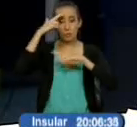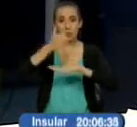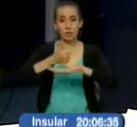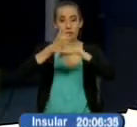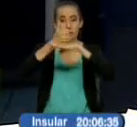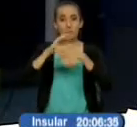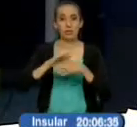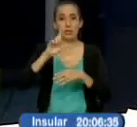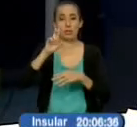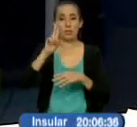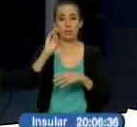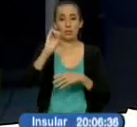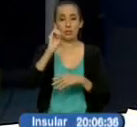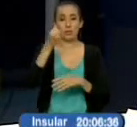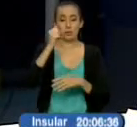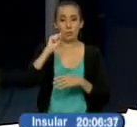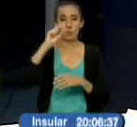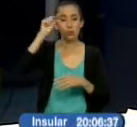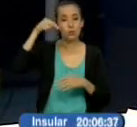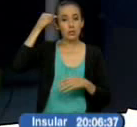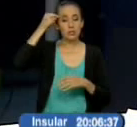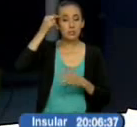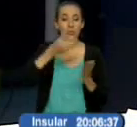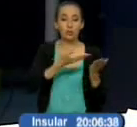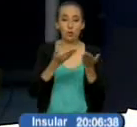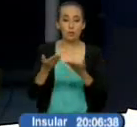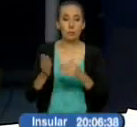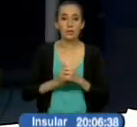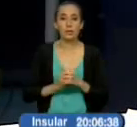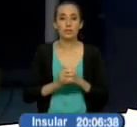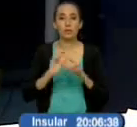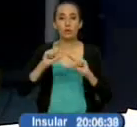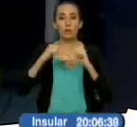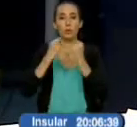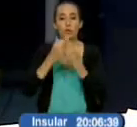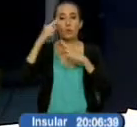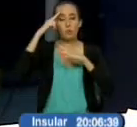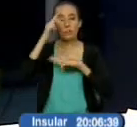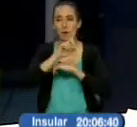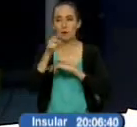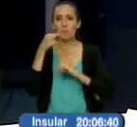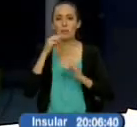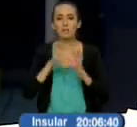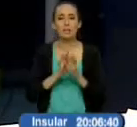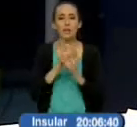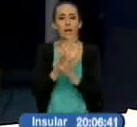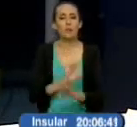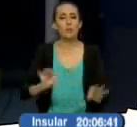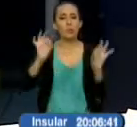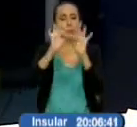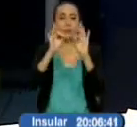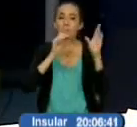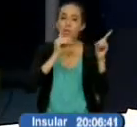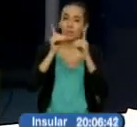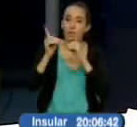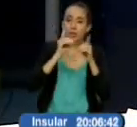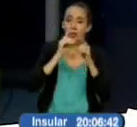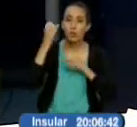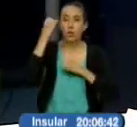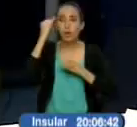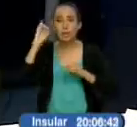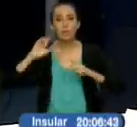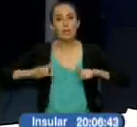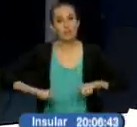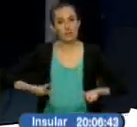Luis Hernández la relación entre el gobierno nacional y las Fuerzas Armadas. Para el militar, la clave ha sido el diálogo dispuesto por el presidente